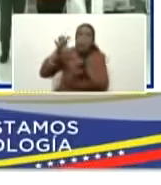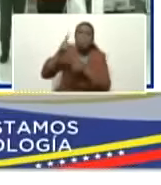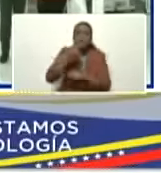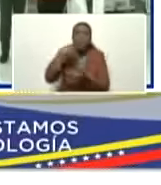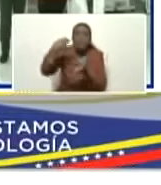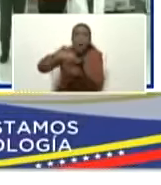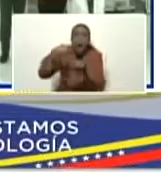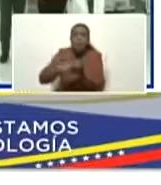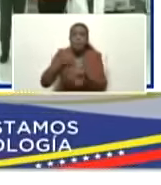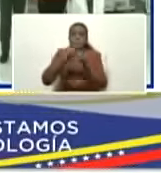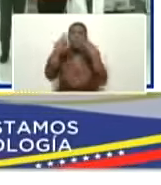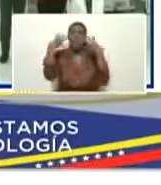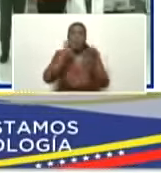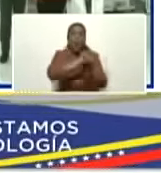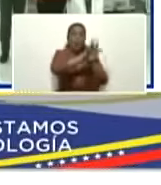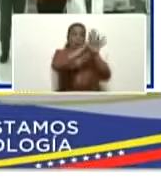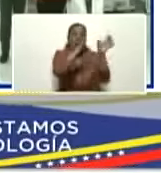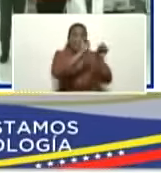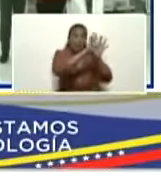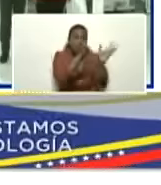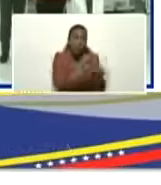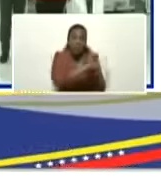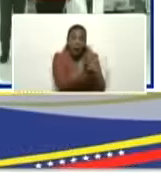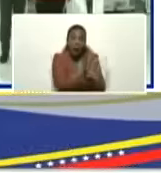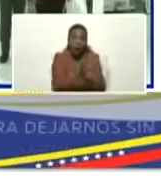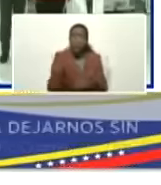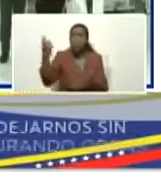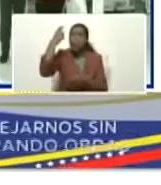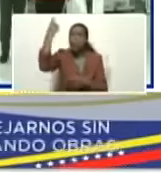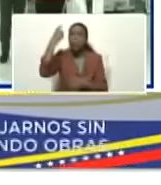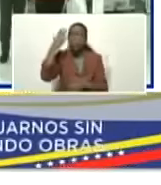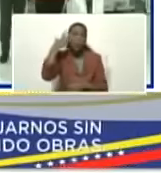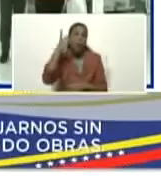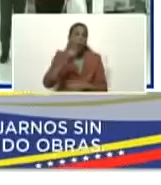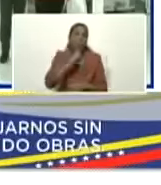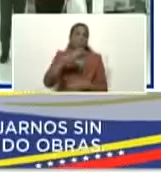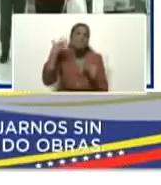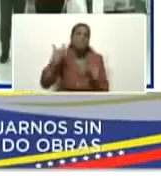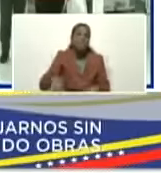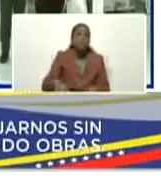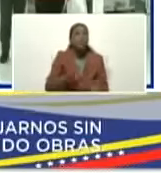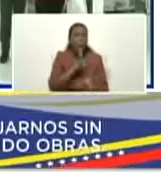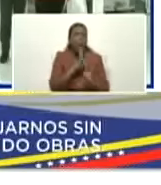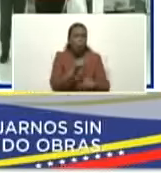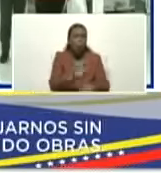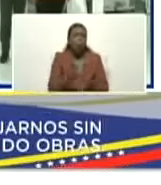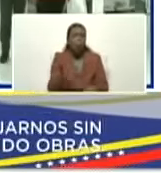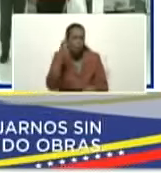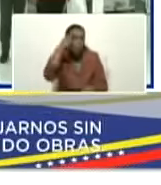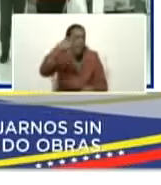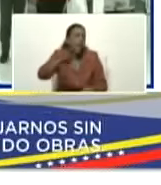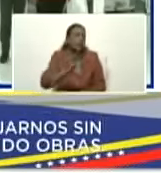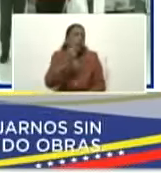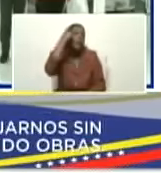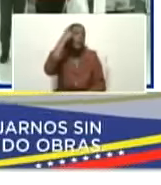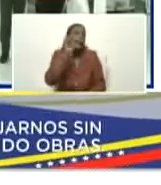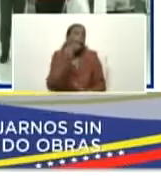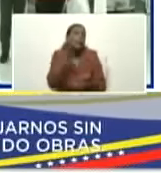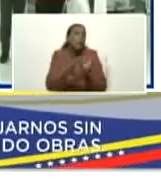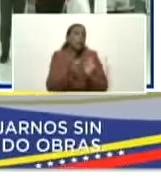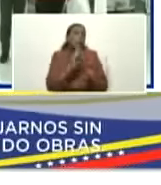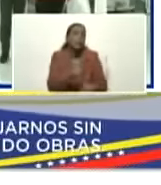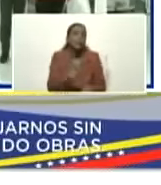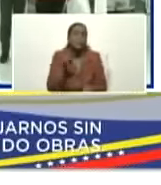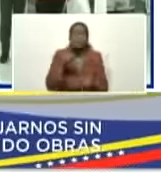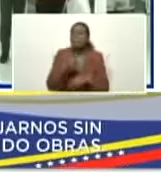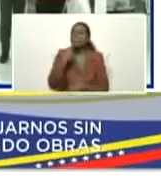los antivirales cuando la pandemia, si lo supieran, se los voy a contar en estos días, ese chisme